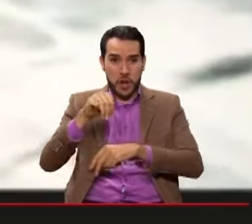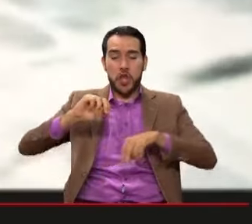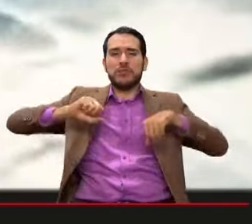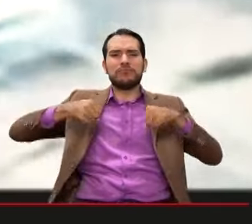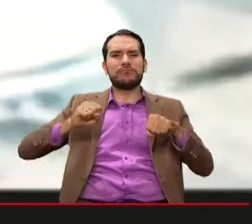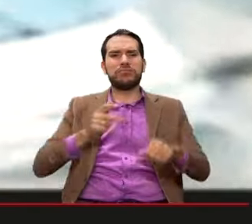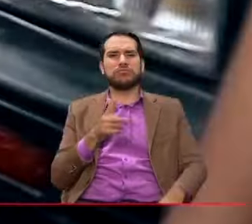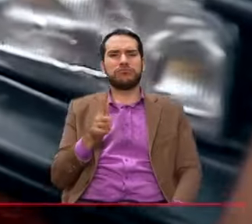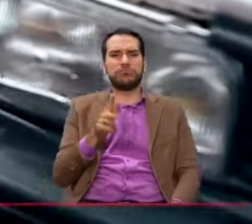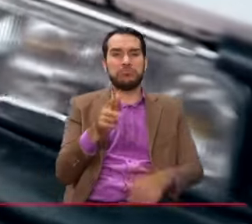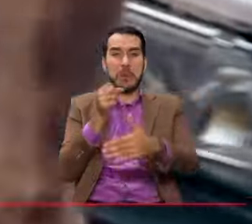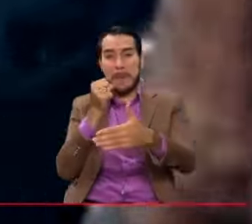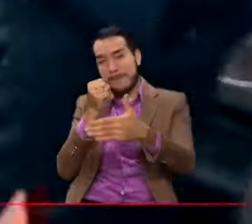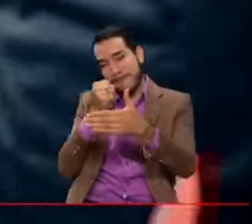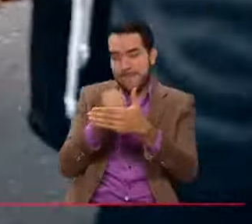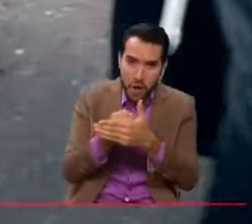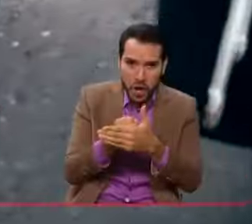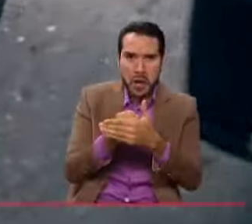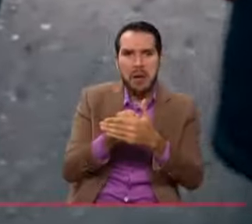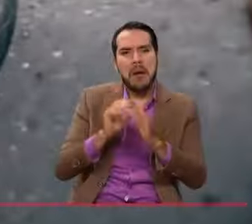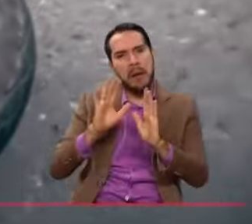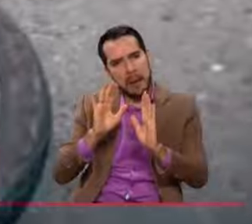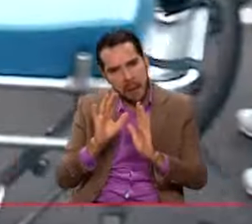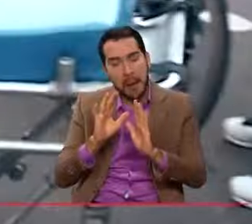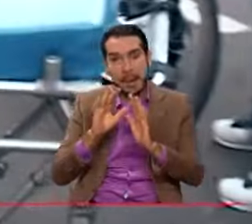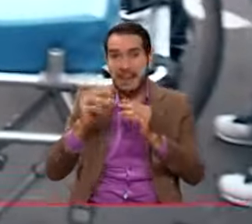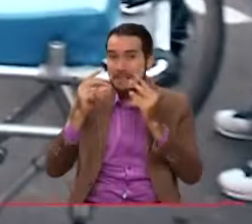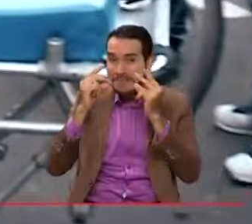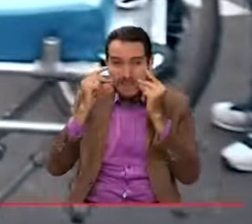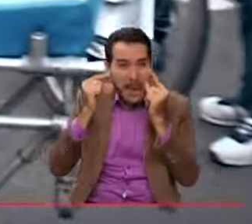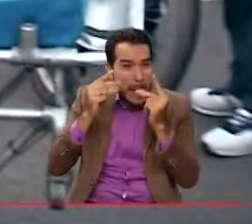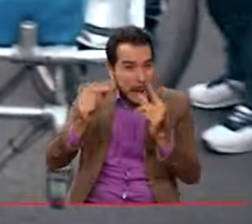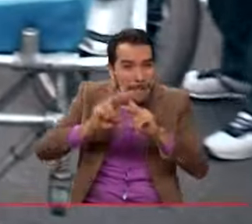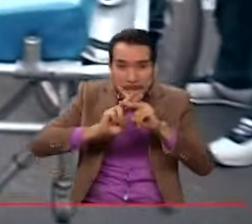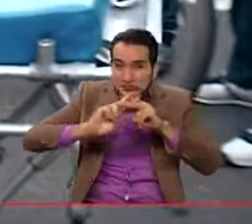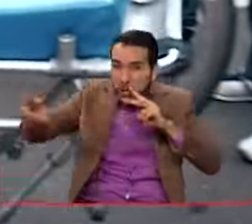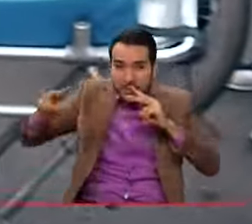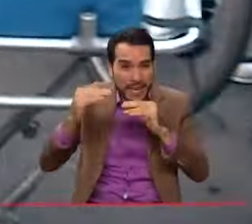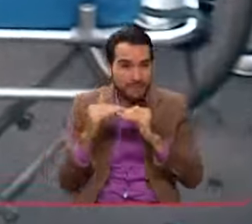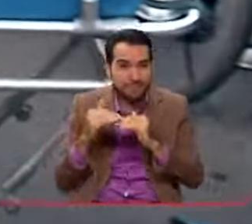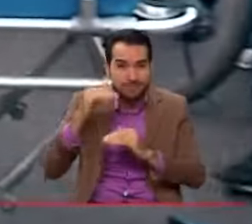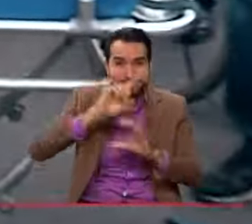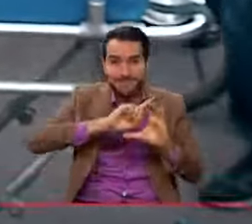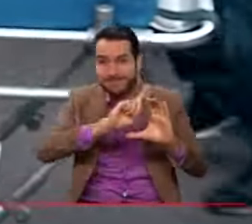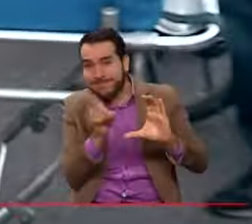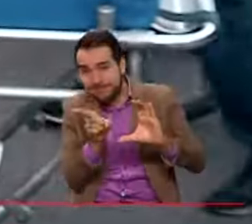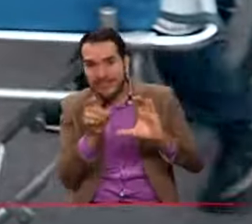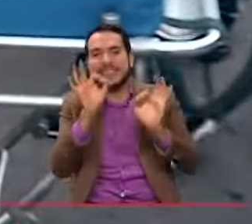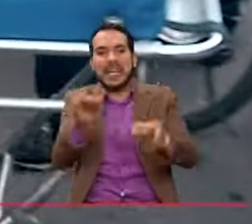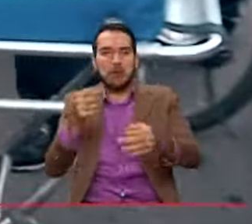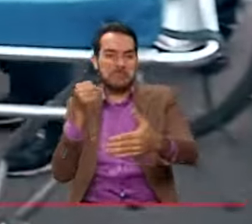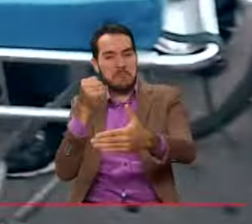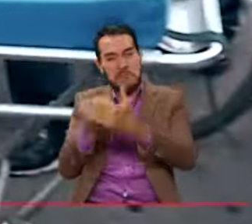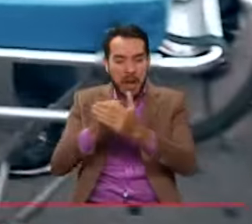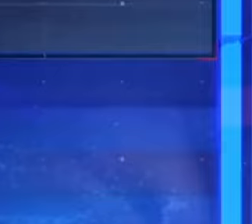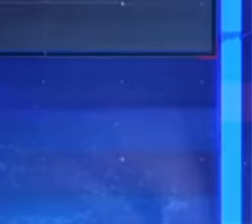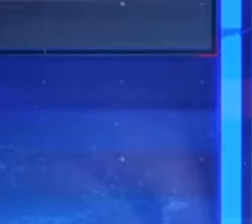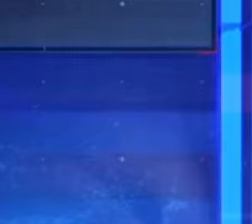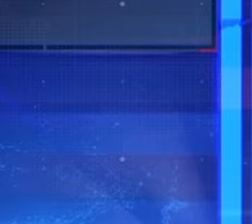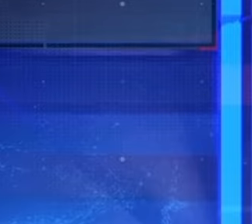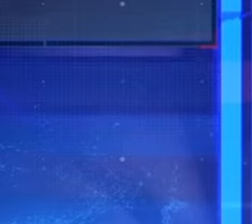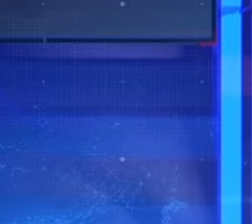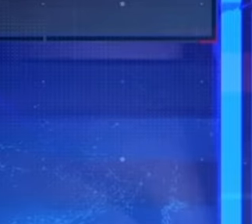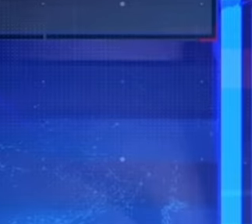hace a mayor velocidad. Es decir, entre más rápido conduzca, más posibilidades tiene de sufrir un accidente fatal.